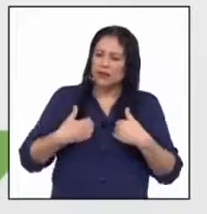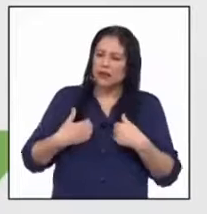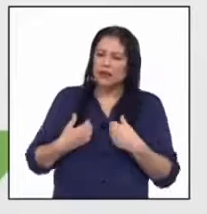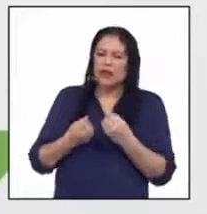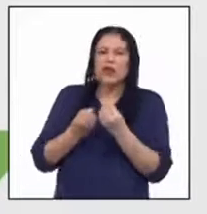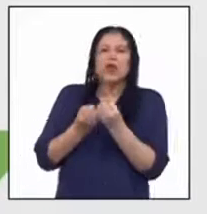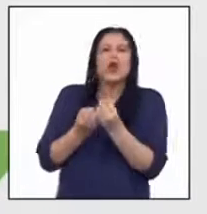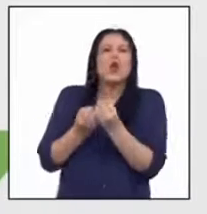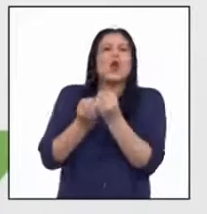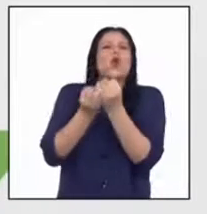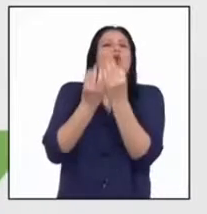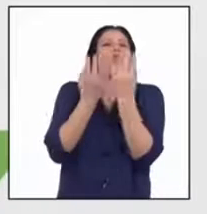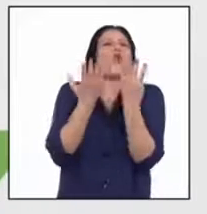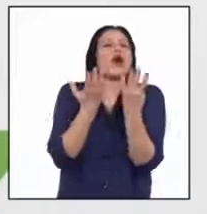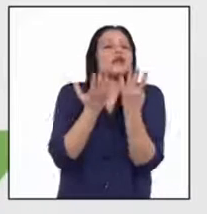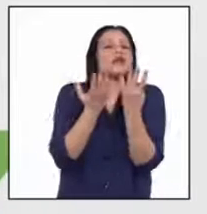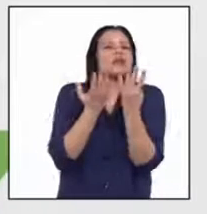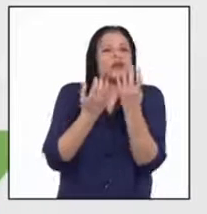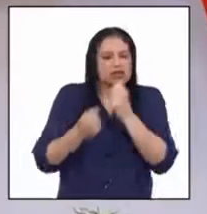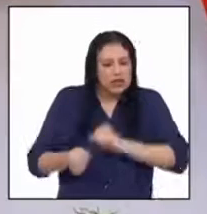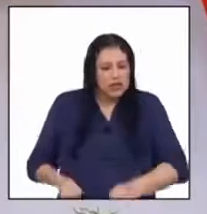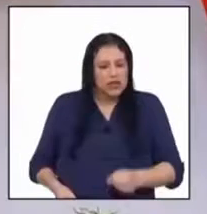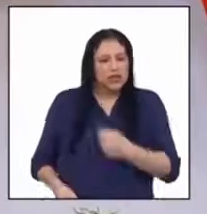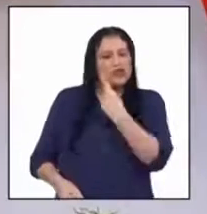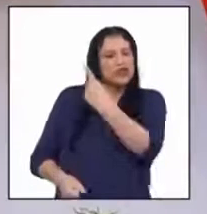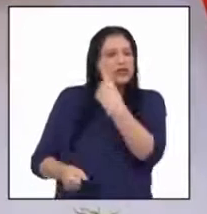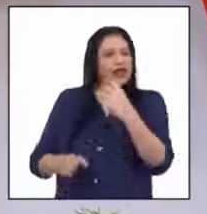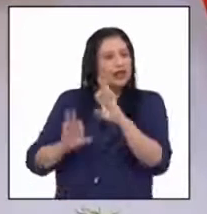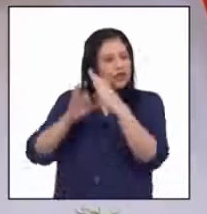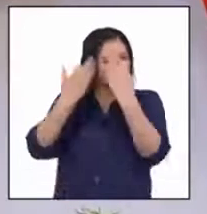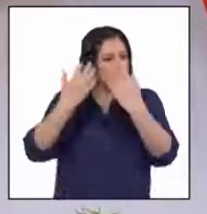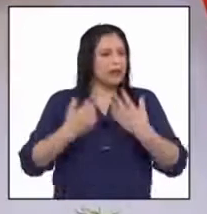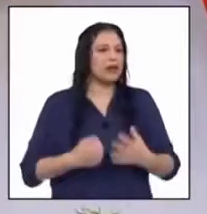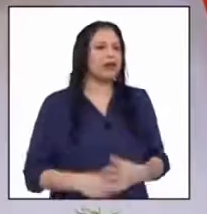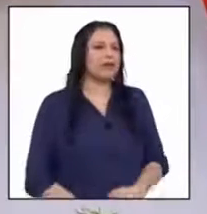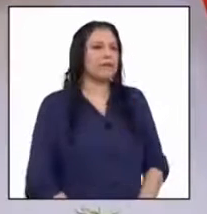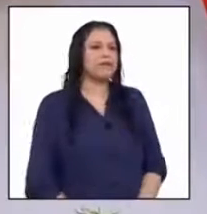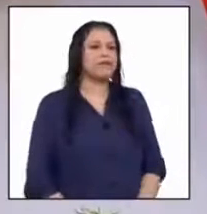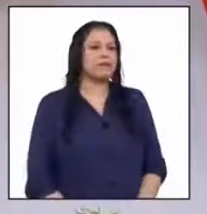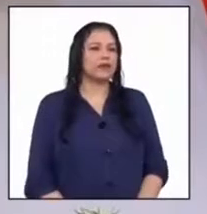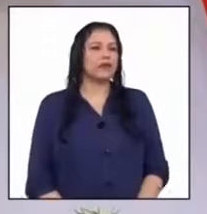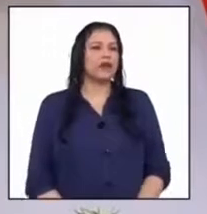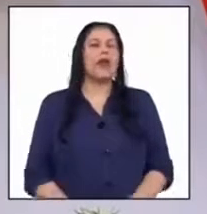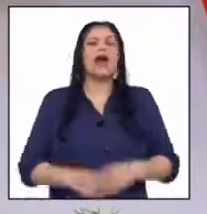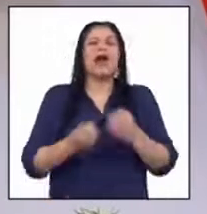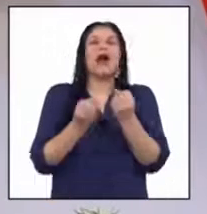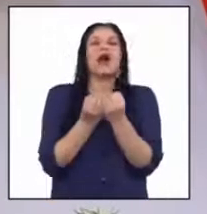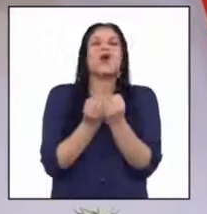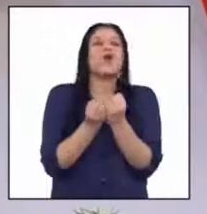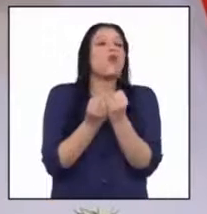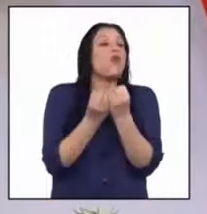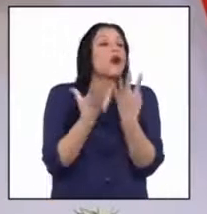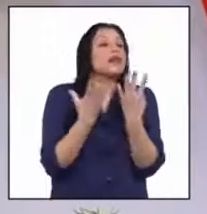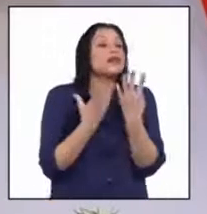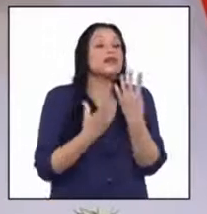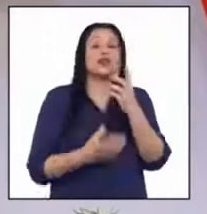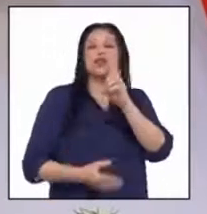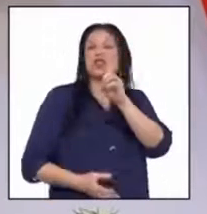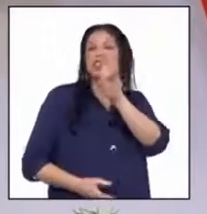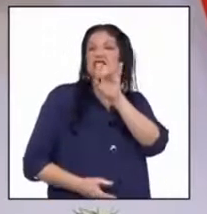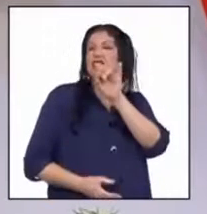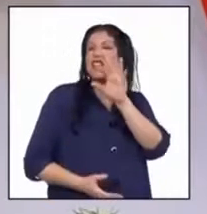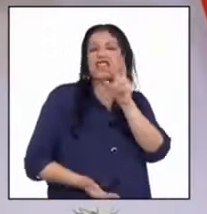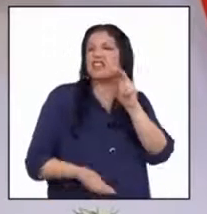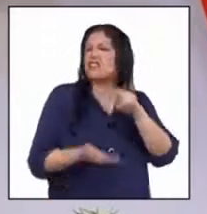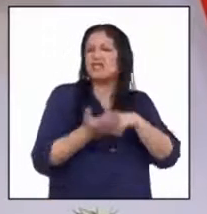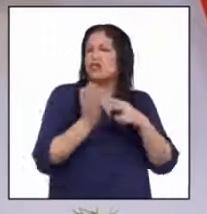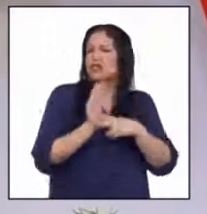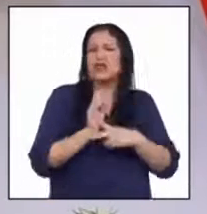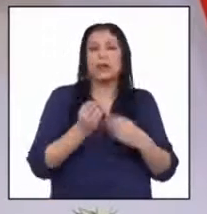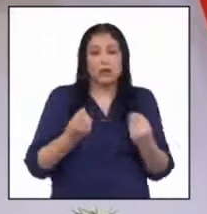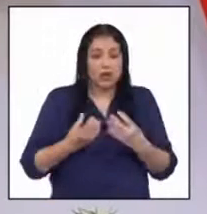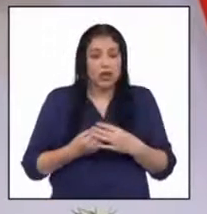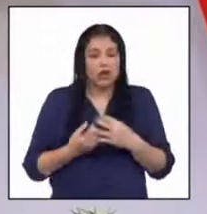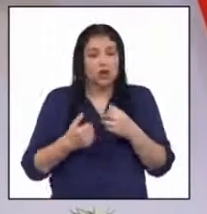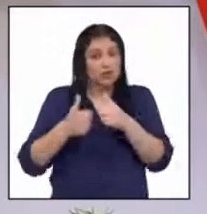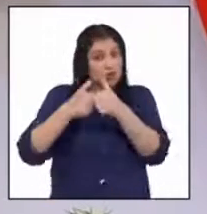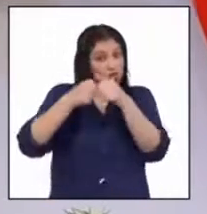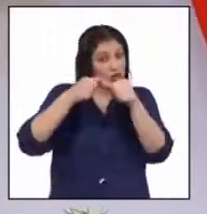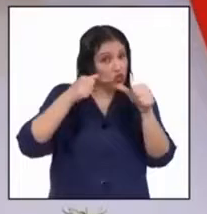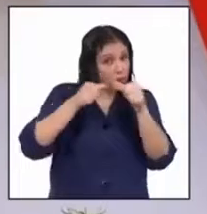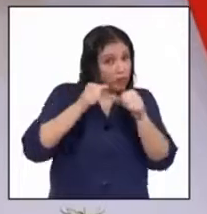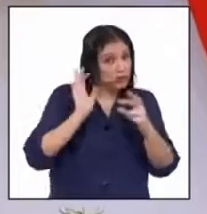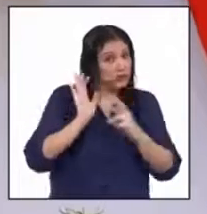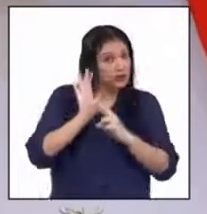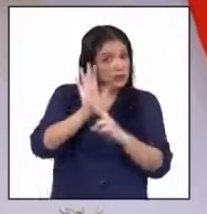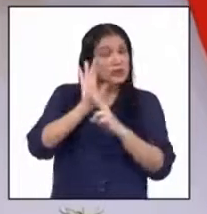número de hijos de cada familia? A la variable cuantitativa discreta. Y esto es porque los valores que representan